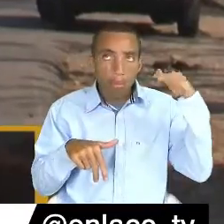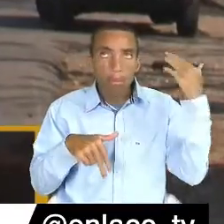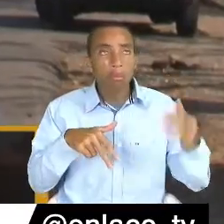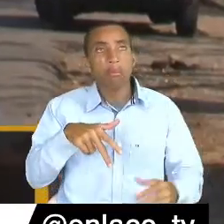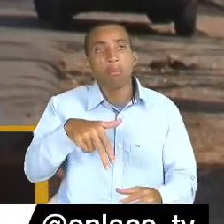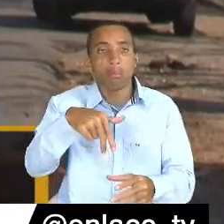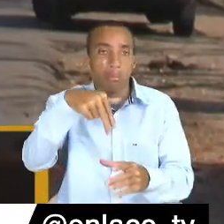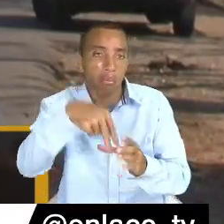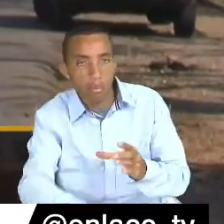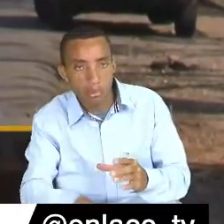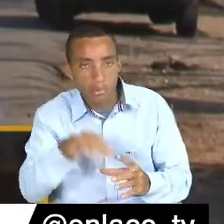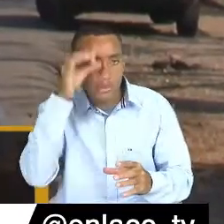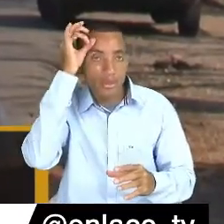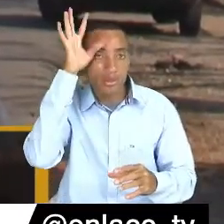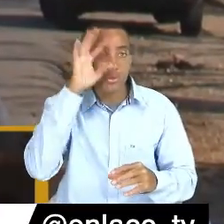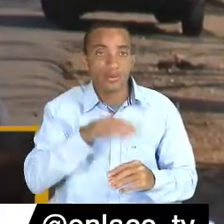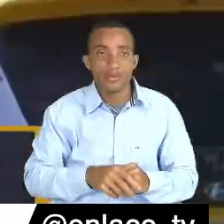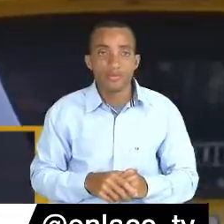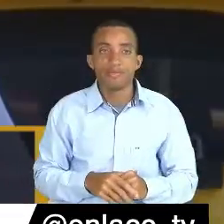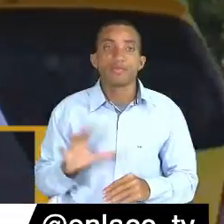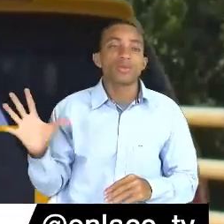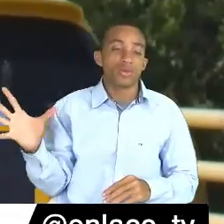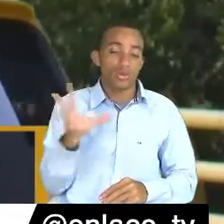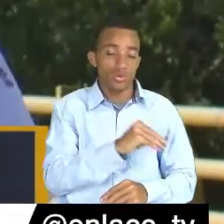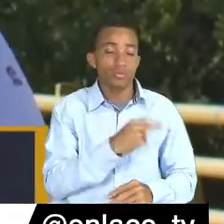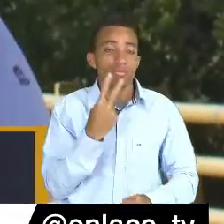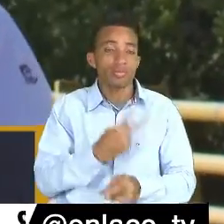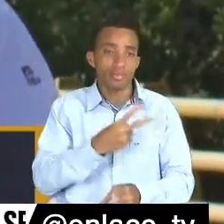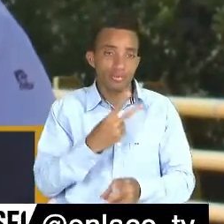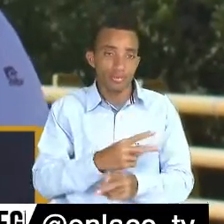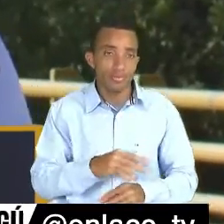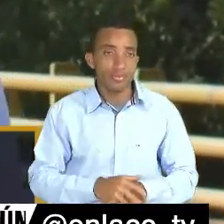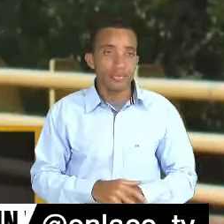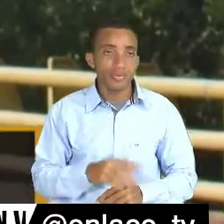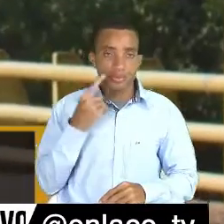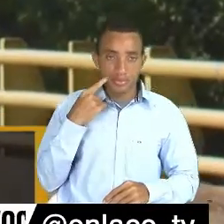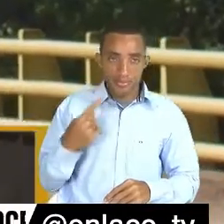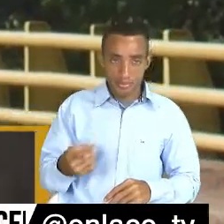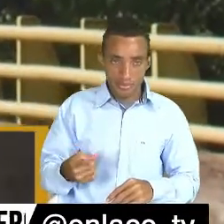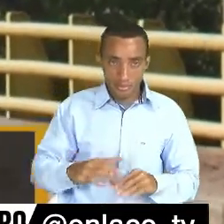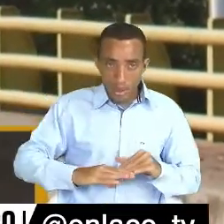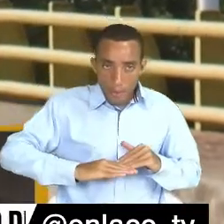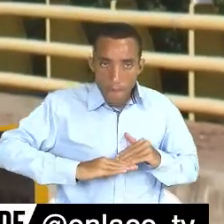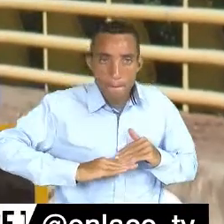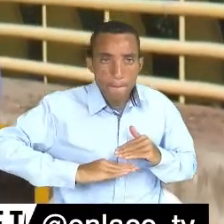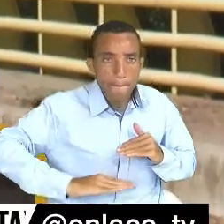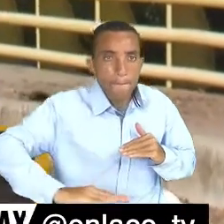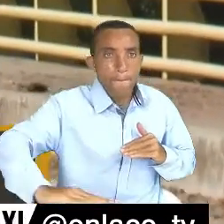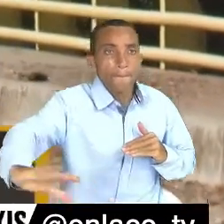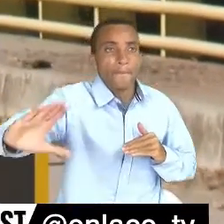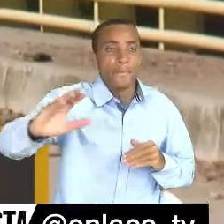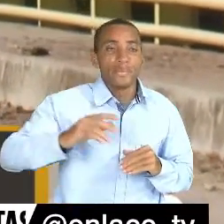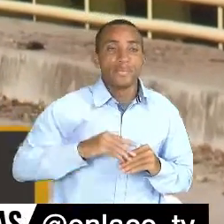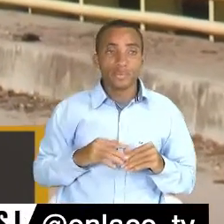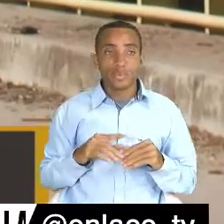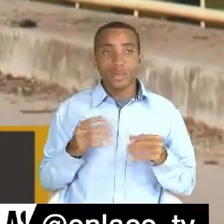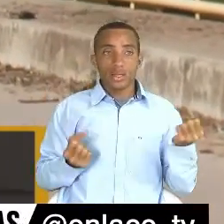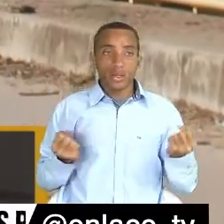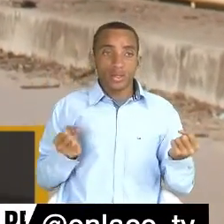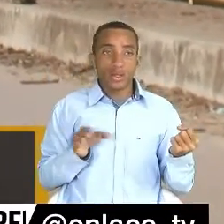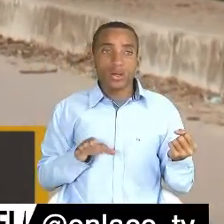la comunidad y de todos los usuarios de la vía. Y es que precisamente por la falla en el pavimento, como pueden ver, los carros que utilizan este carril tienen que regresarse,